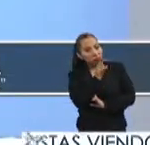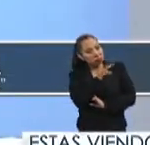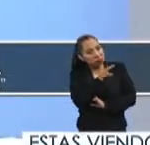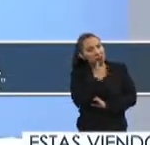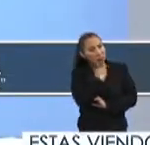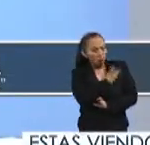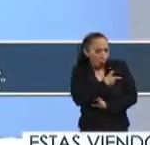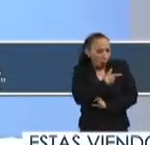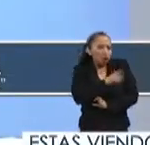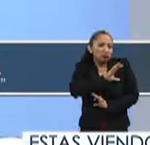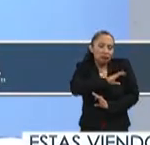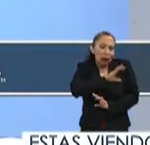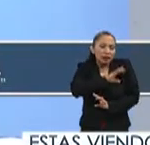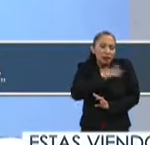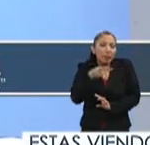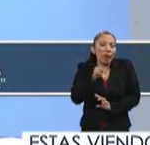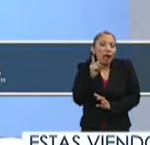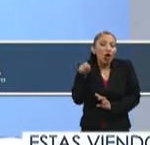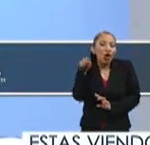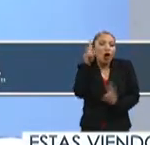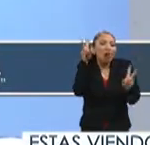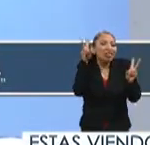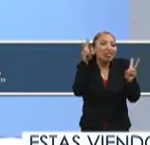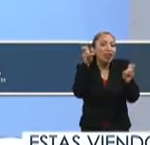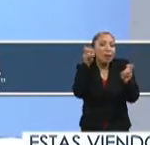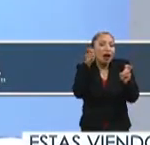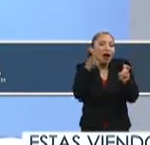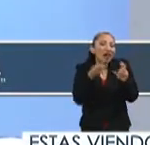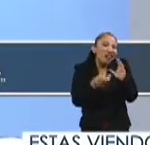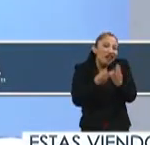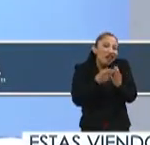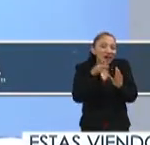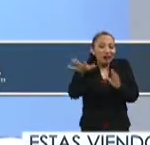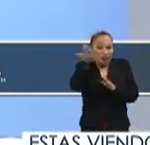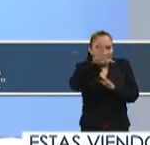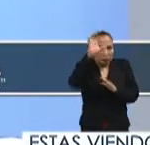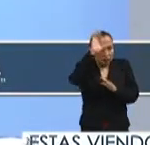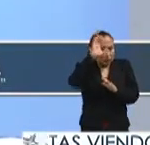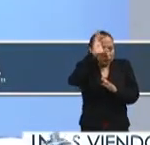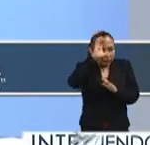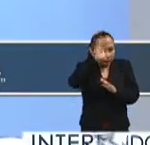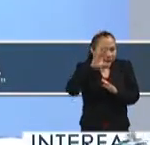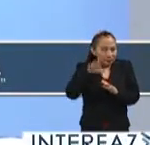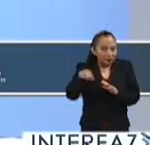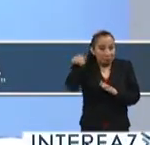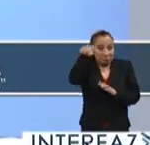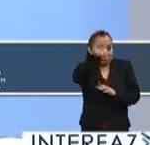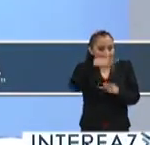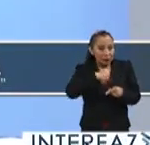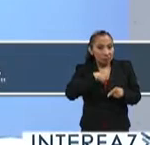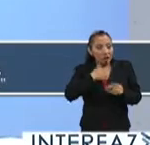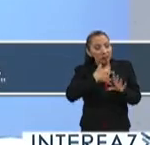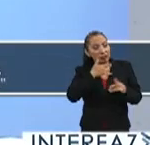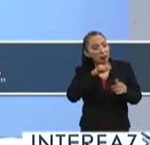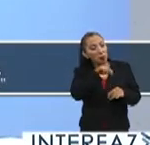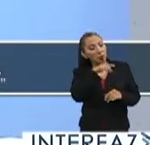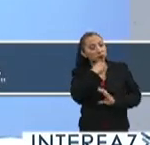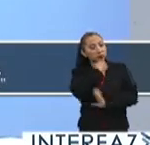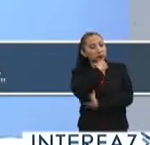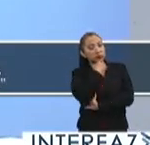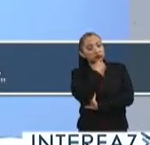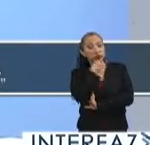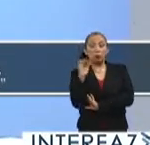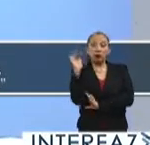mucho gusto y cariño, pero me refiero al tema de que muchas veces en este ámbito científico pues se siente como que son